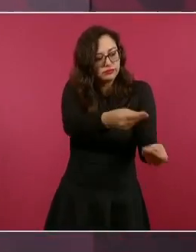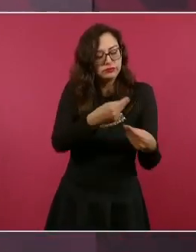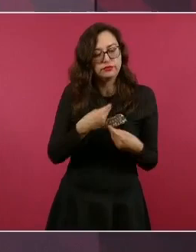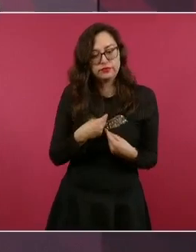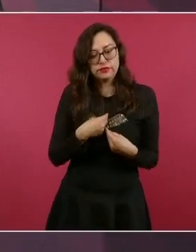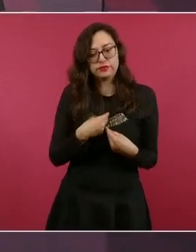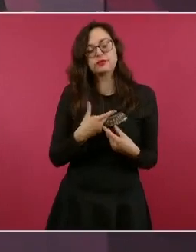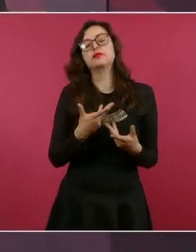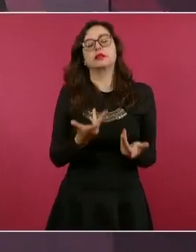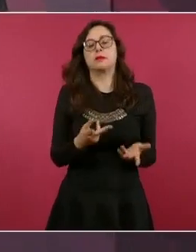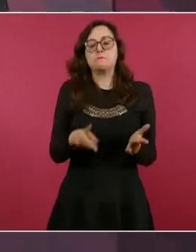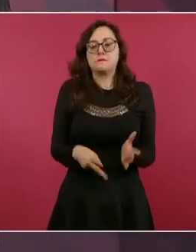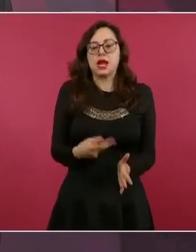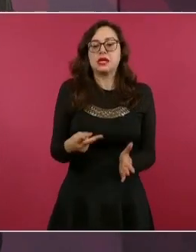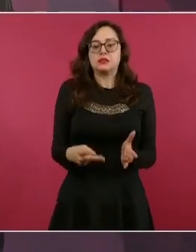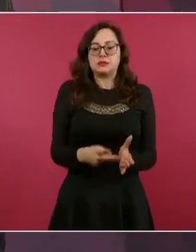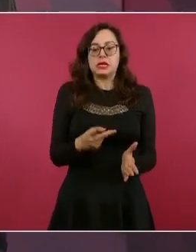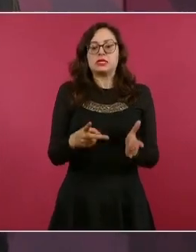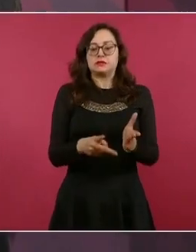y